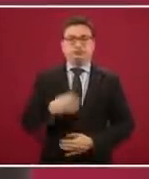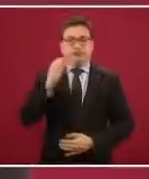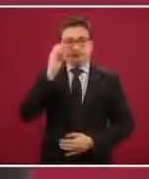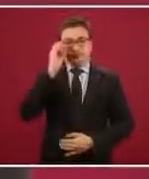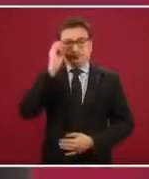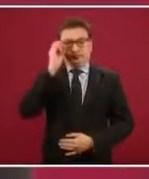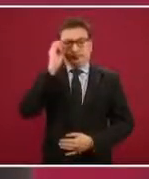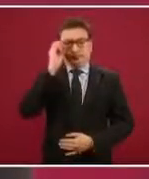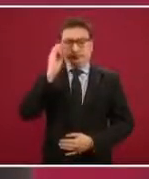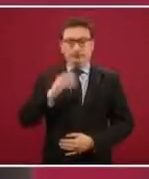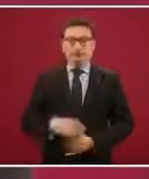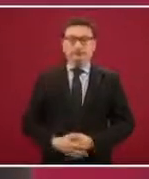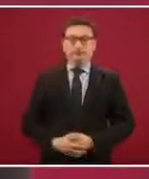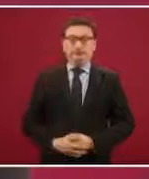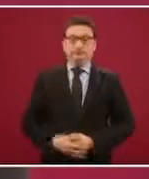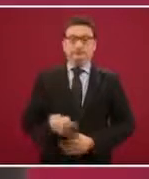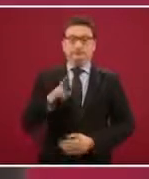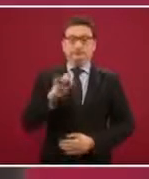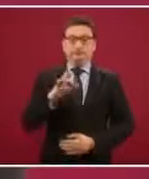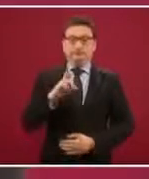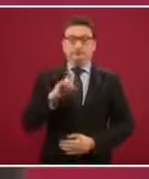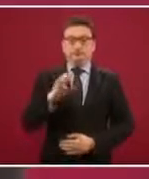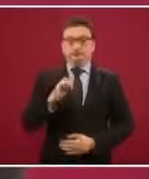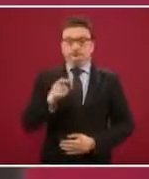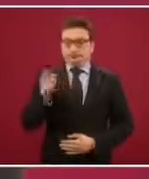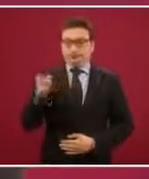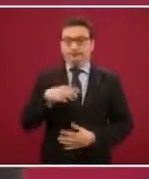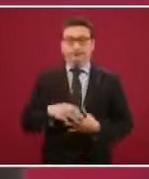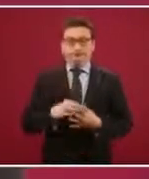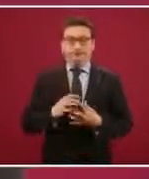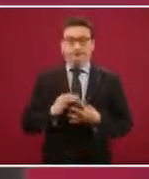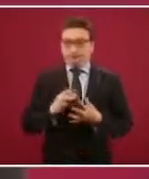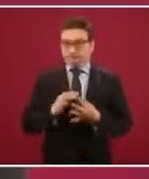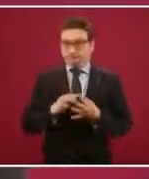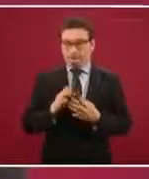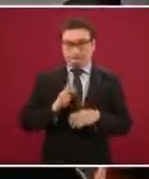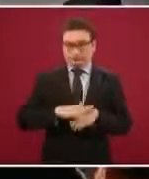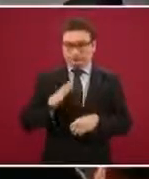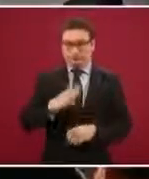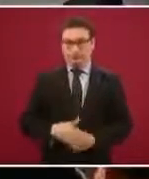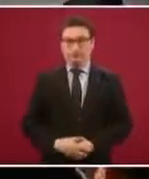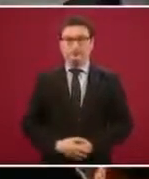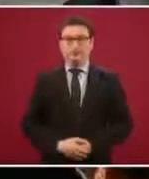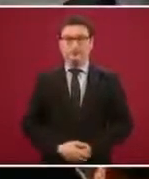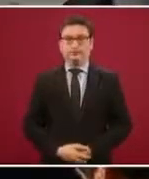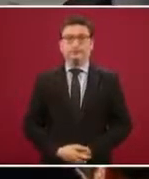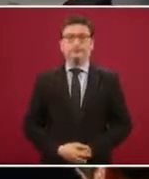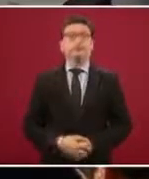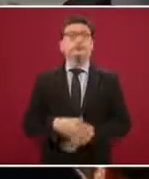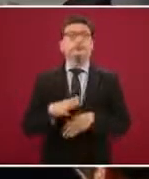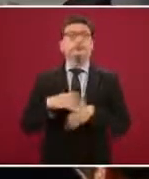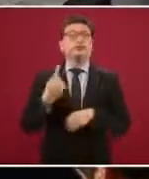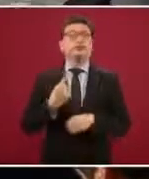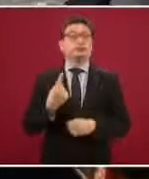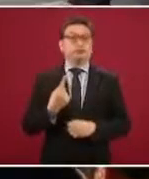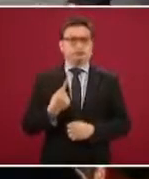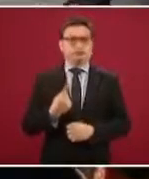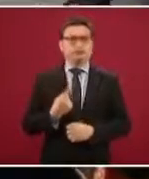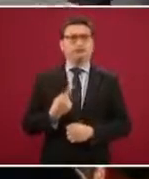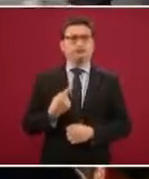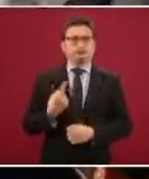ahora ricardo les va a este ampliar sobre esto porque hay